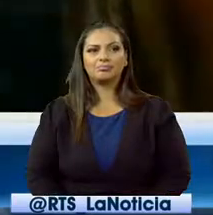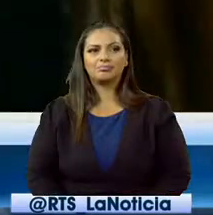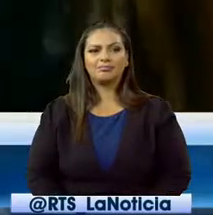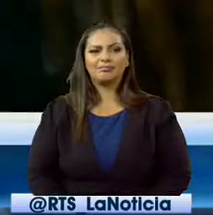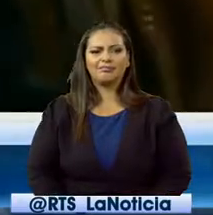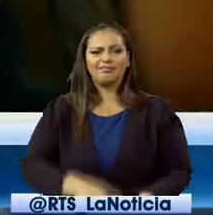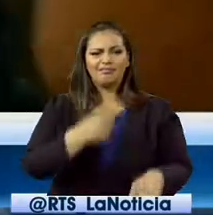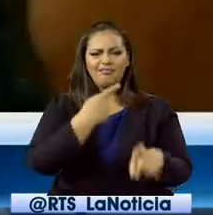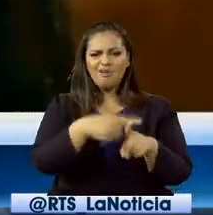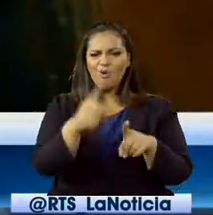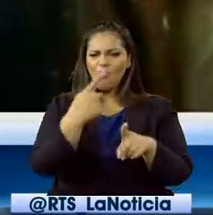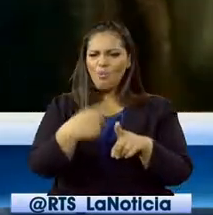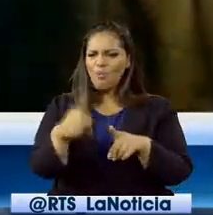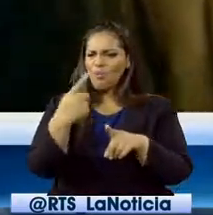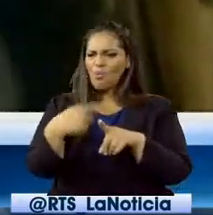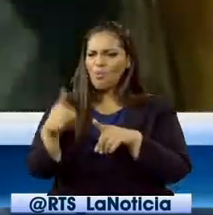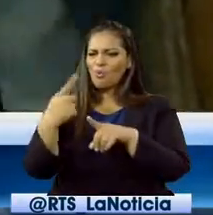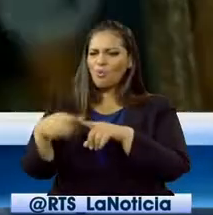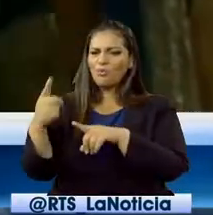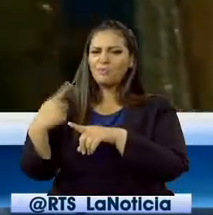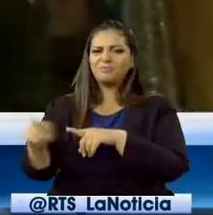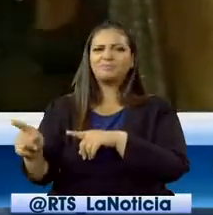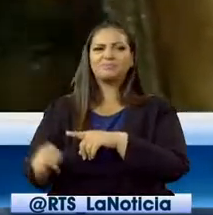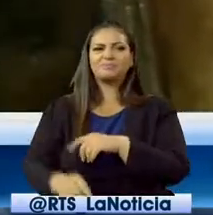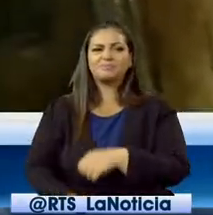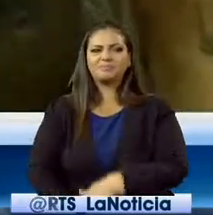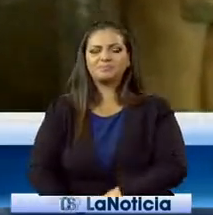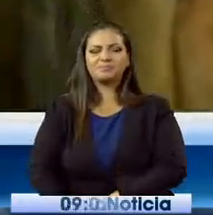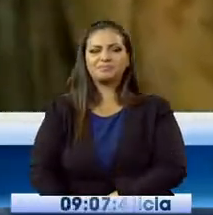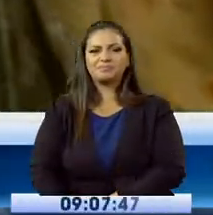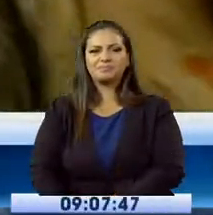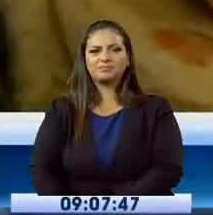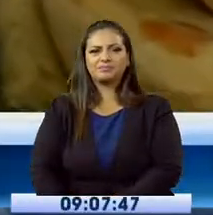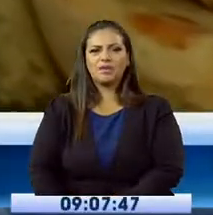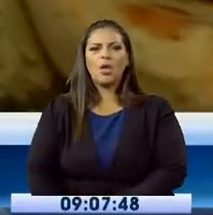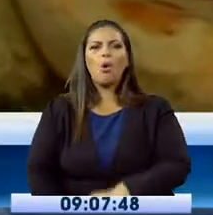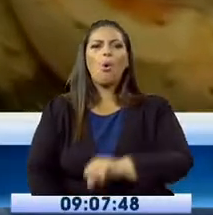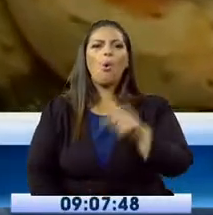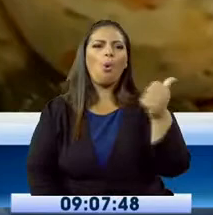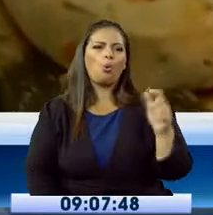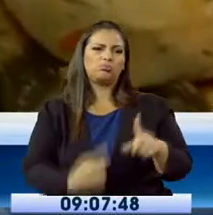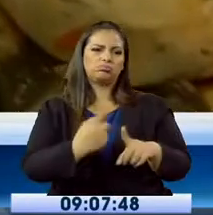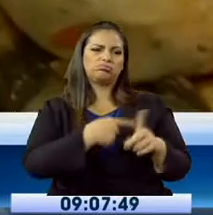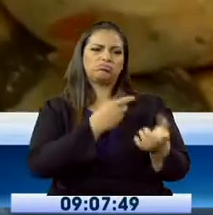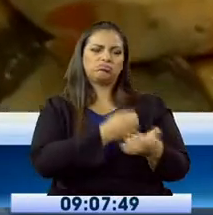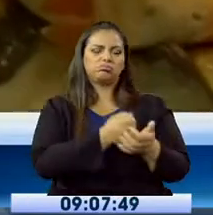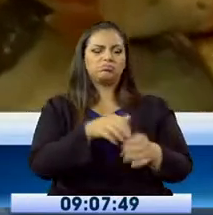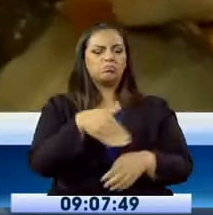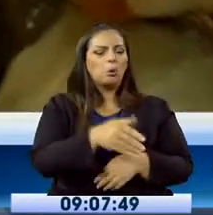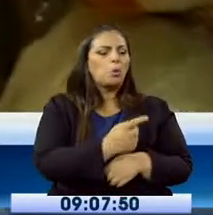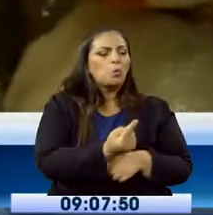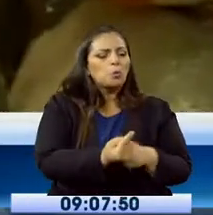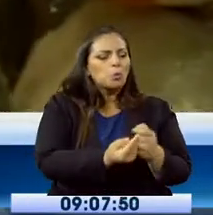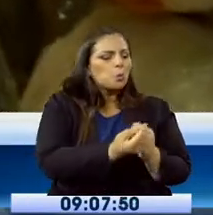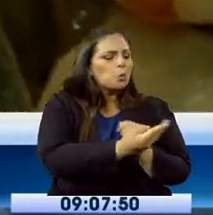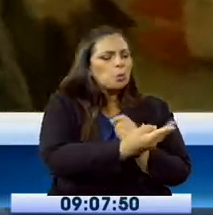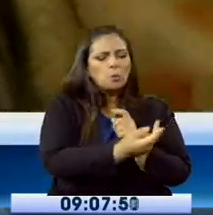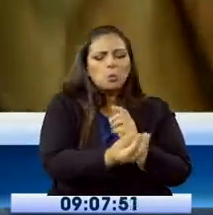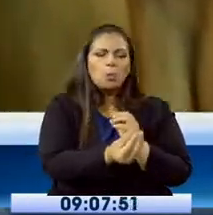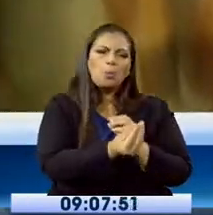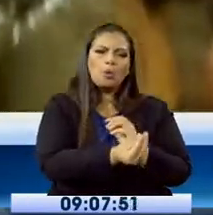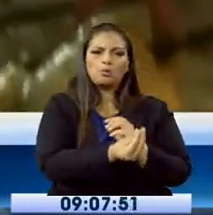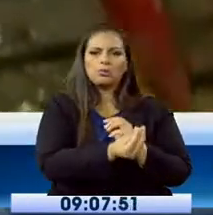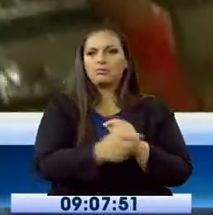variedades hay de todo, más, como lo había dicho, que en otros mercados. Muchísimo más. Incluso se lo filetean de una